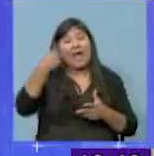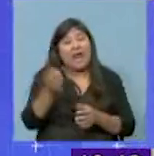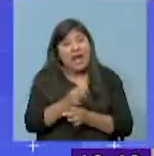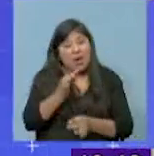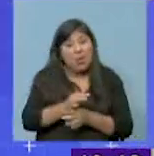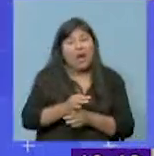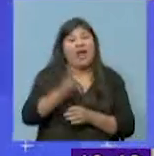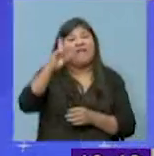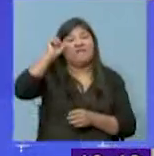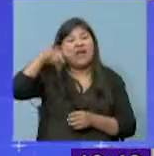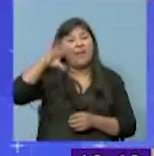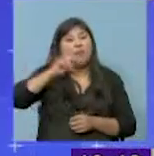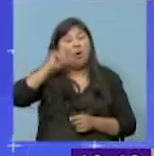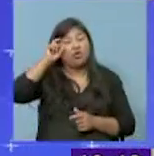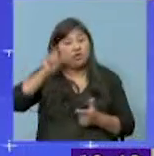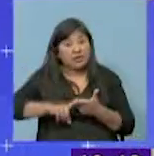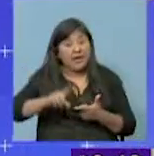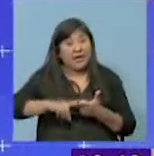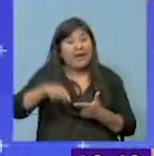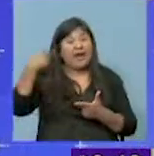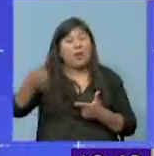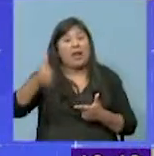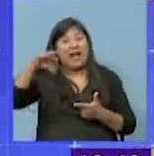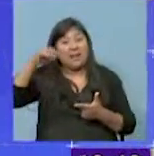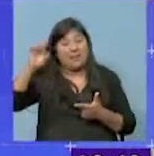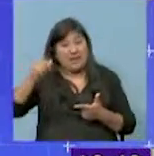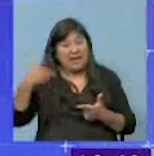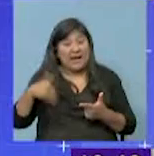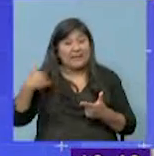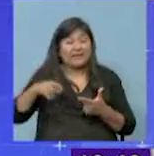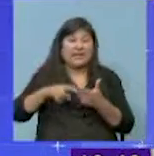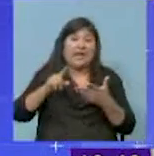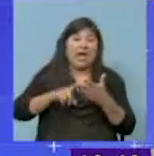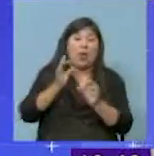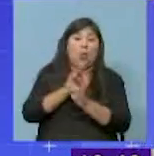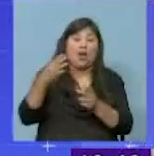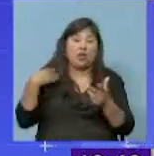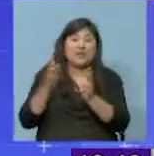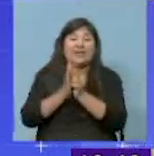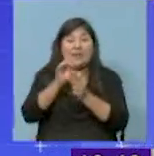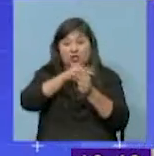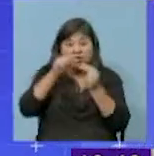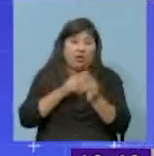Aristóbulo Vargas Belmonte, tampoco. Ni en la Escuela Normal de San Pedro de Jujuy.